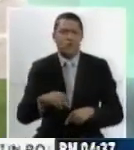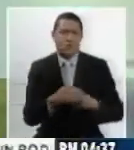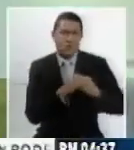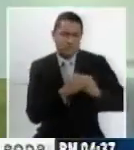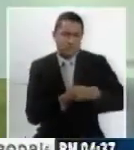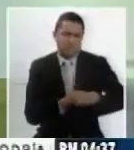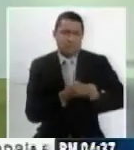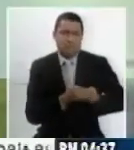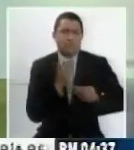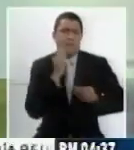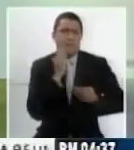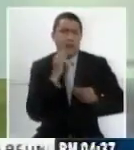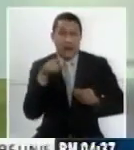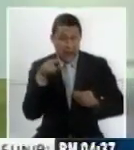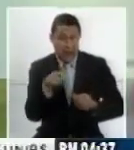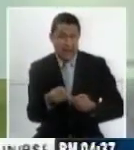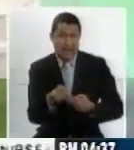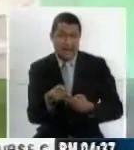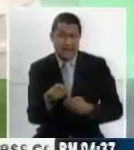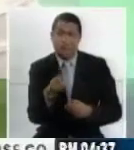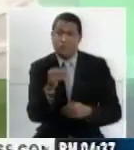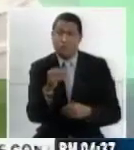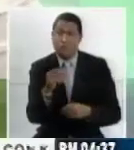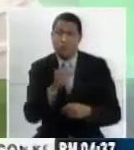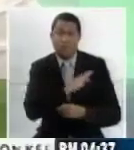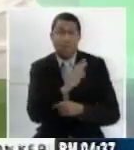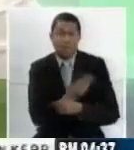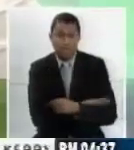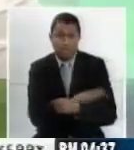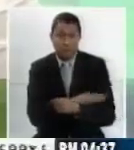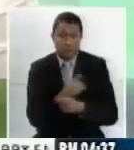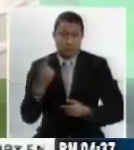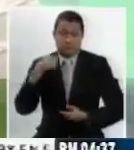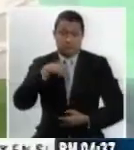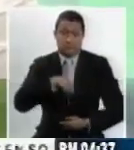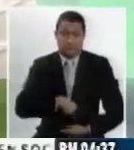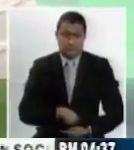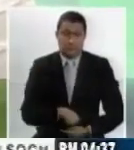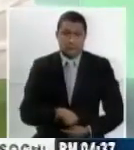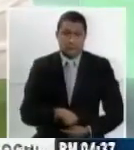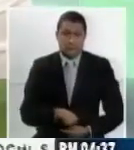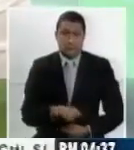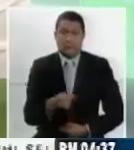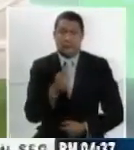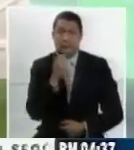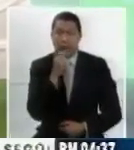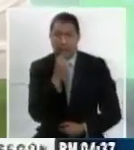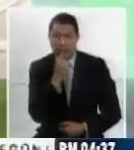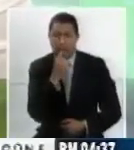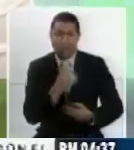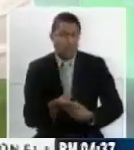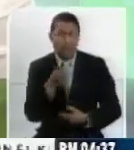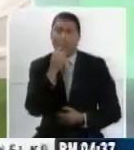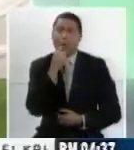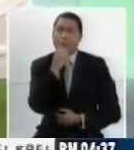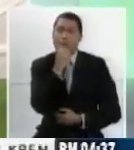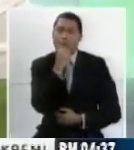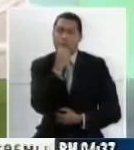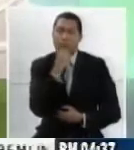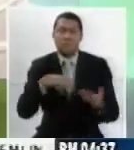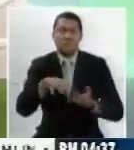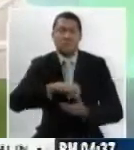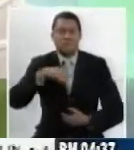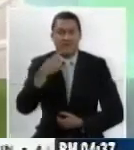sagrada lactancia materna. Y de allí que muchas de esas proteínas atraviesan la barrera a través de la lactancia y perturban la